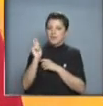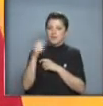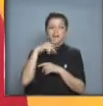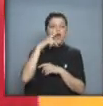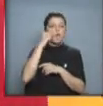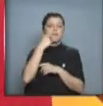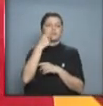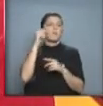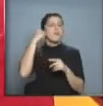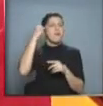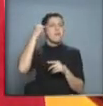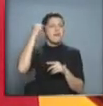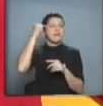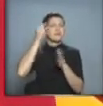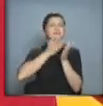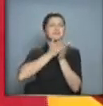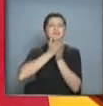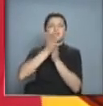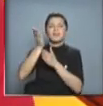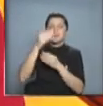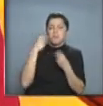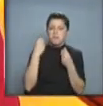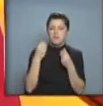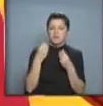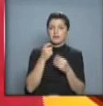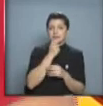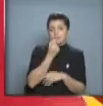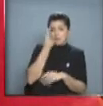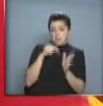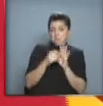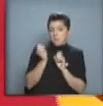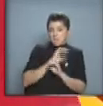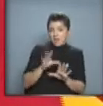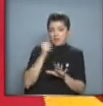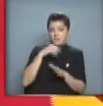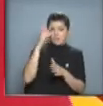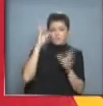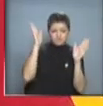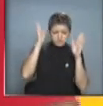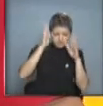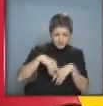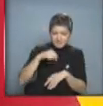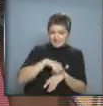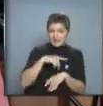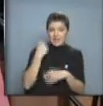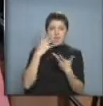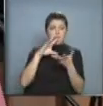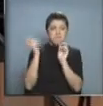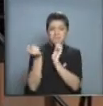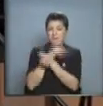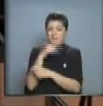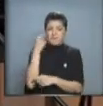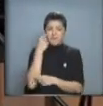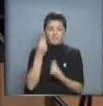Siempre hay que construir a futuro. Siempre hay que proyectar. Mira, me acuerdo. Mal, un pequeño detalle mal y se te derrumbó todo y te quedaste sin vida. ¿Qué haces? Me acuerdo